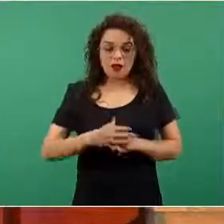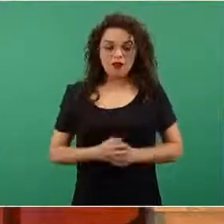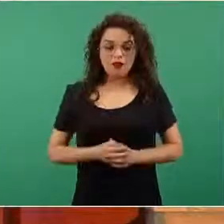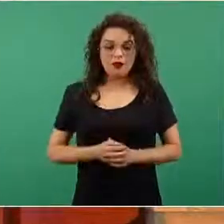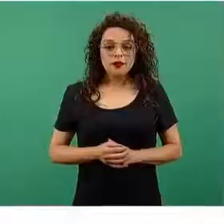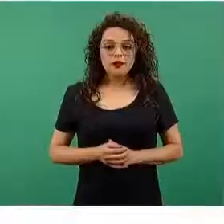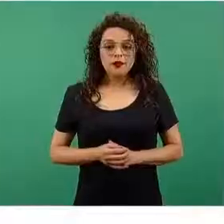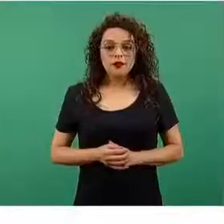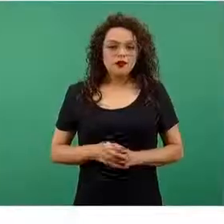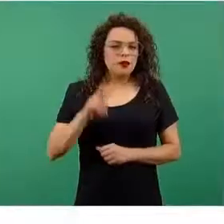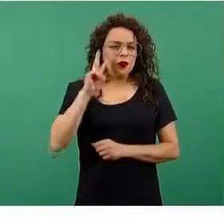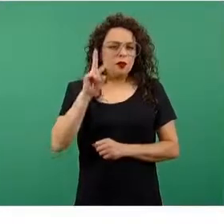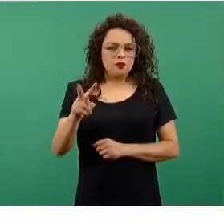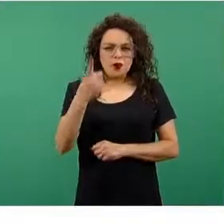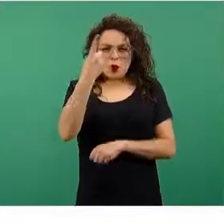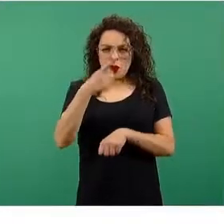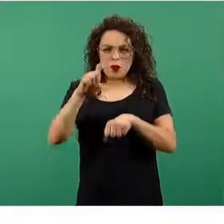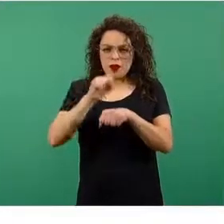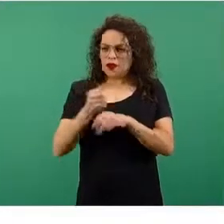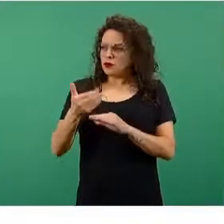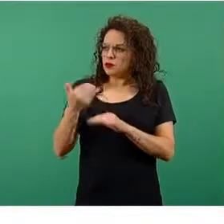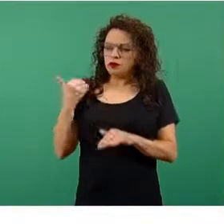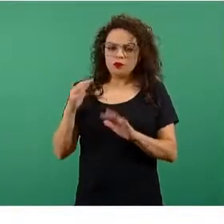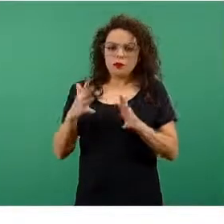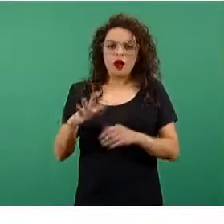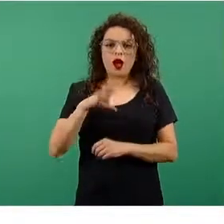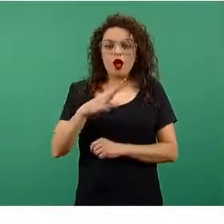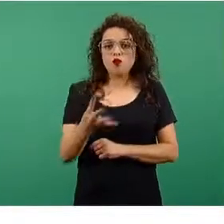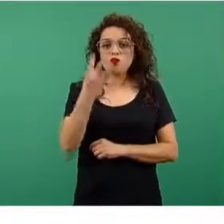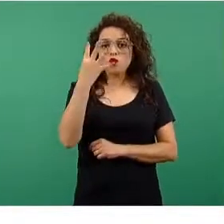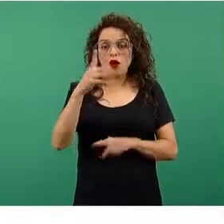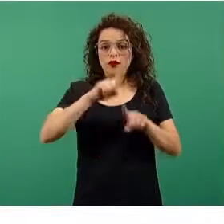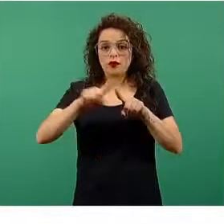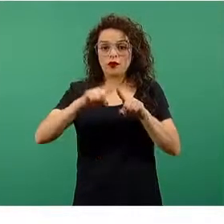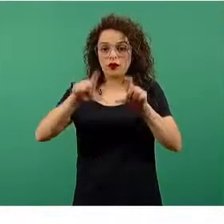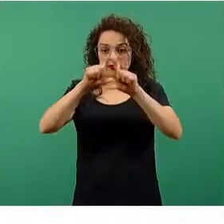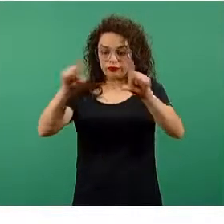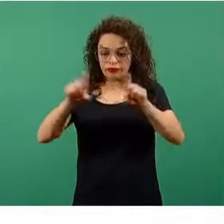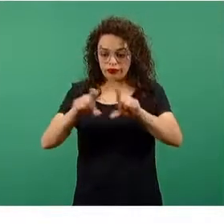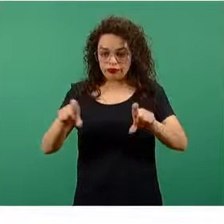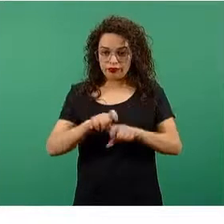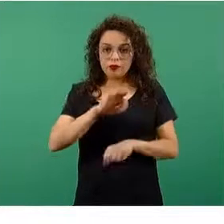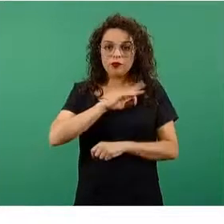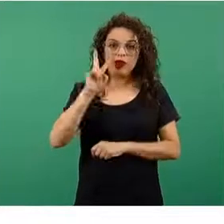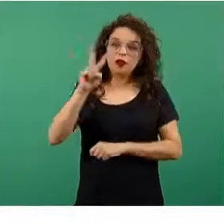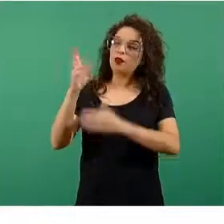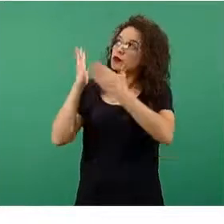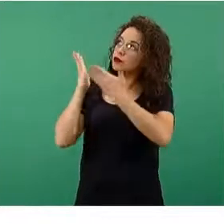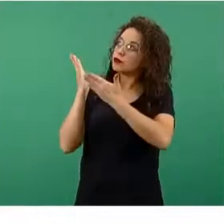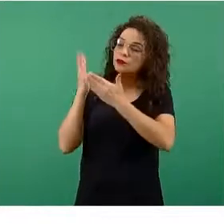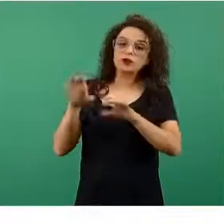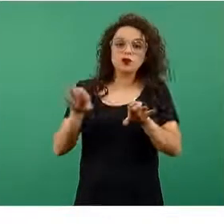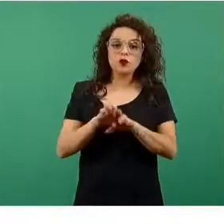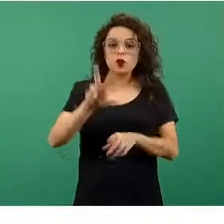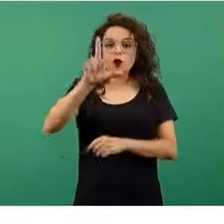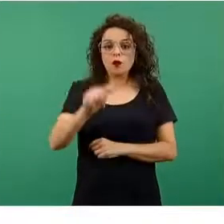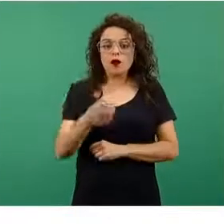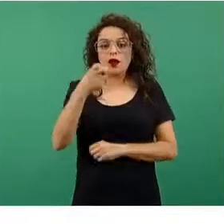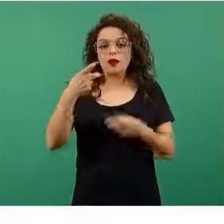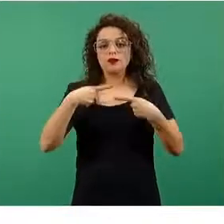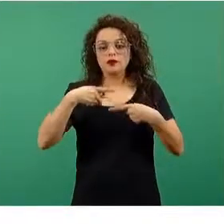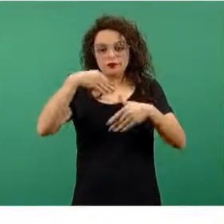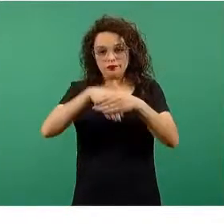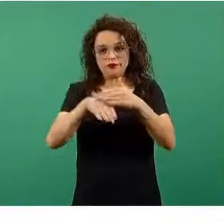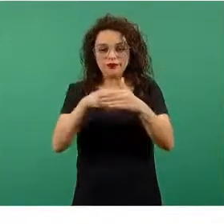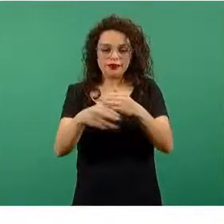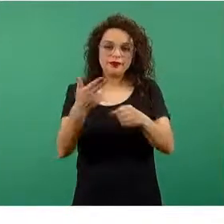manejando desde hace una semana 4 rangos para poder identificar cuál es el comportamiento de esta demanda de hospitalización y por lo tanto